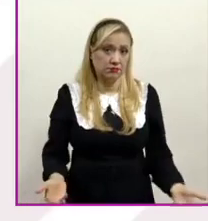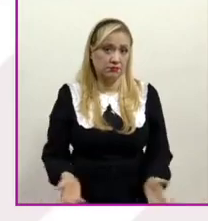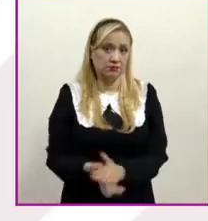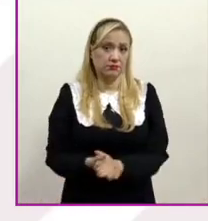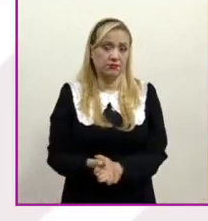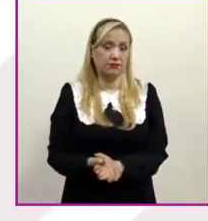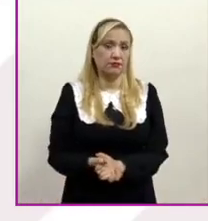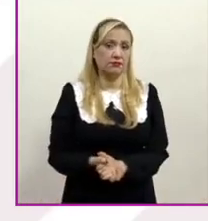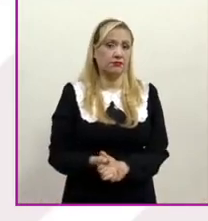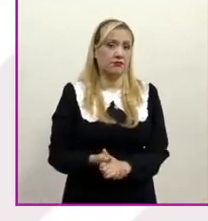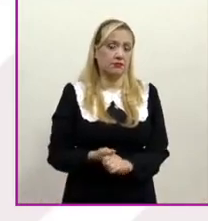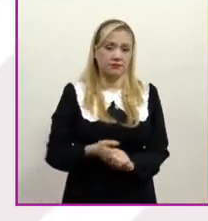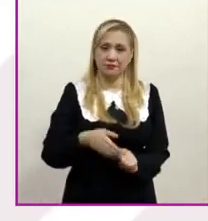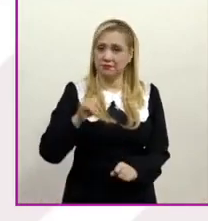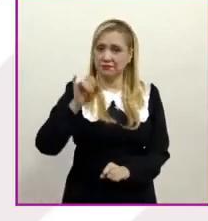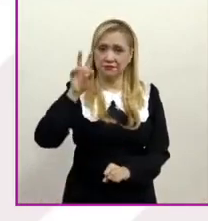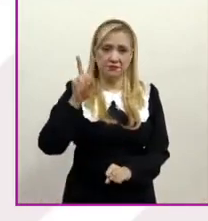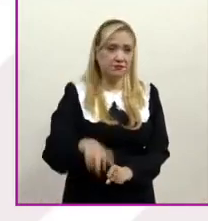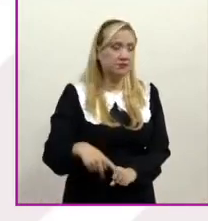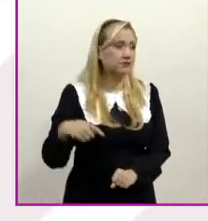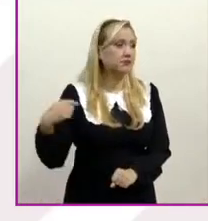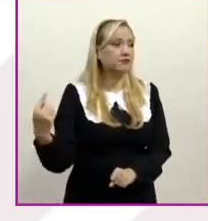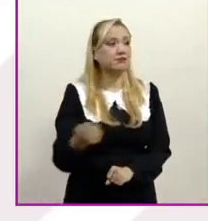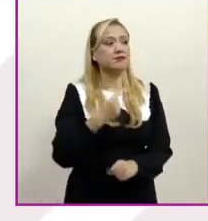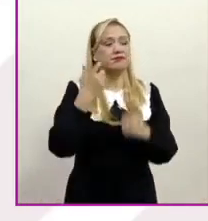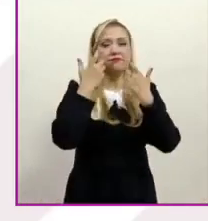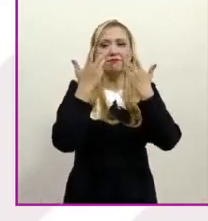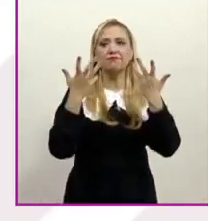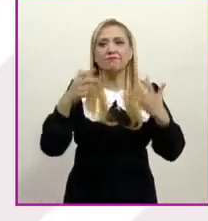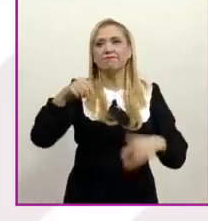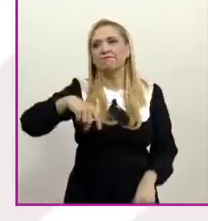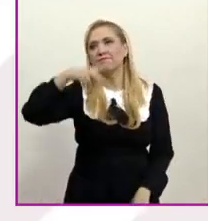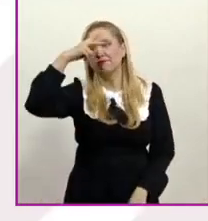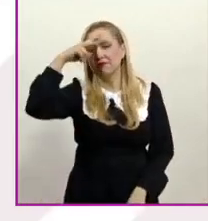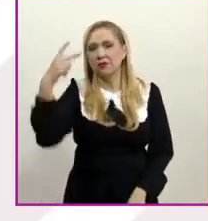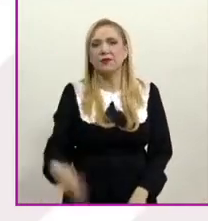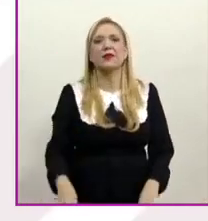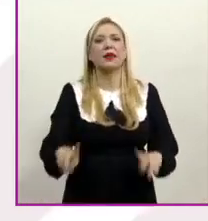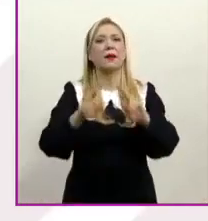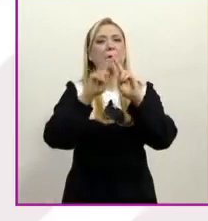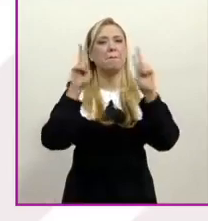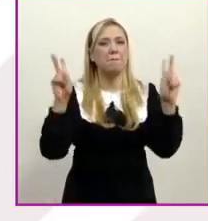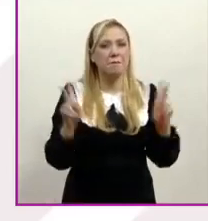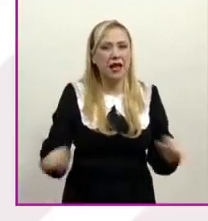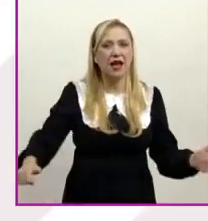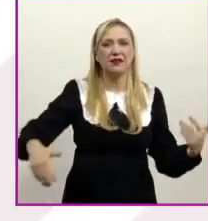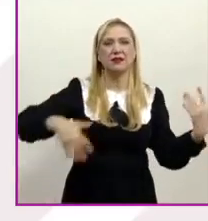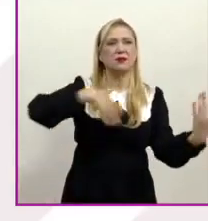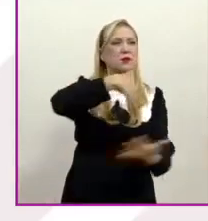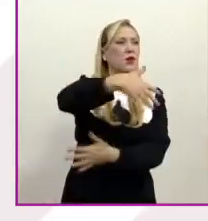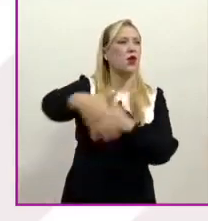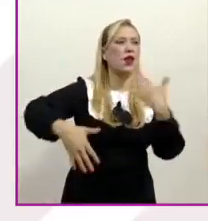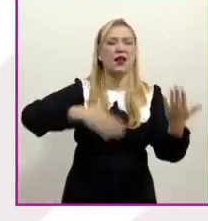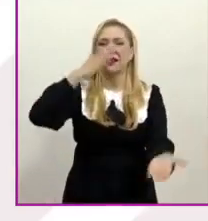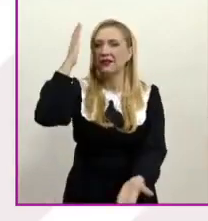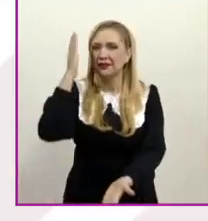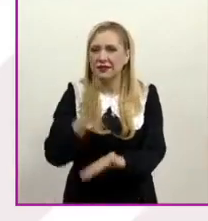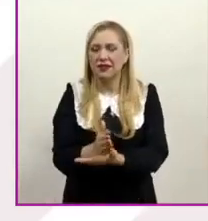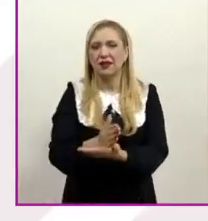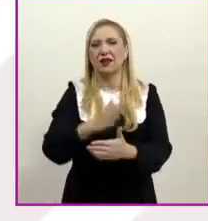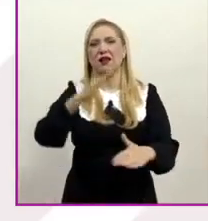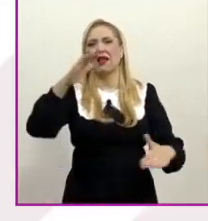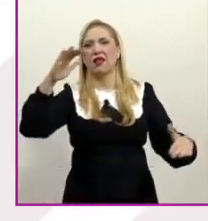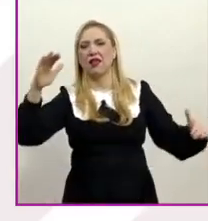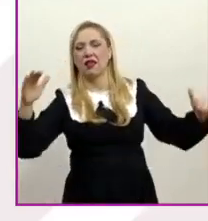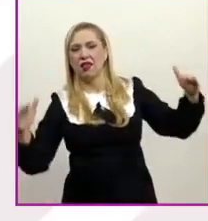Completamente, o sea, todos estamos queriendo tener un México en paz, sin violencia. La desigualdad es